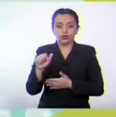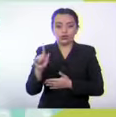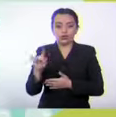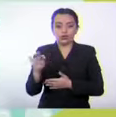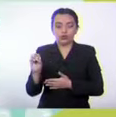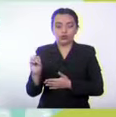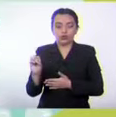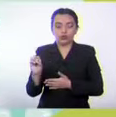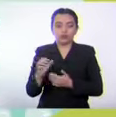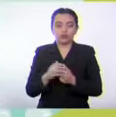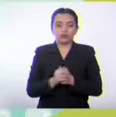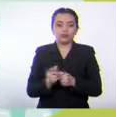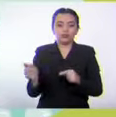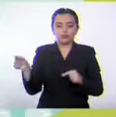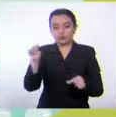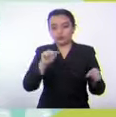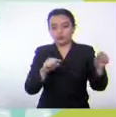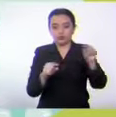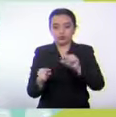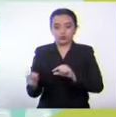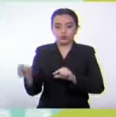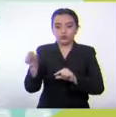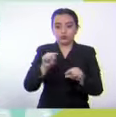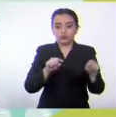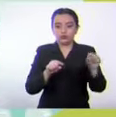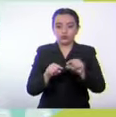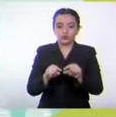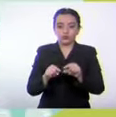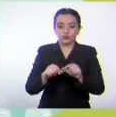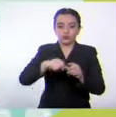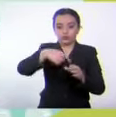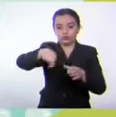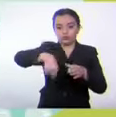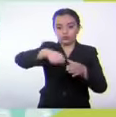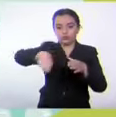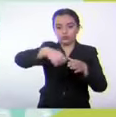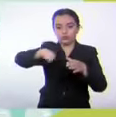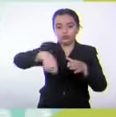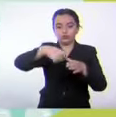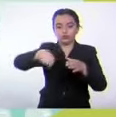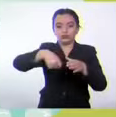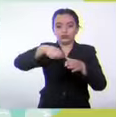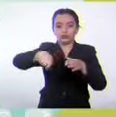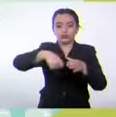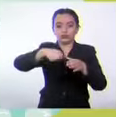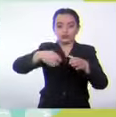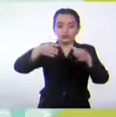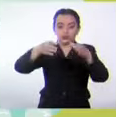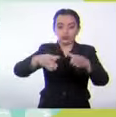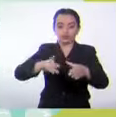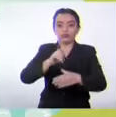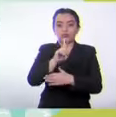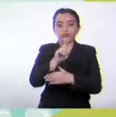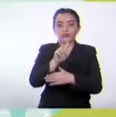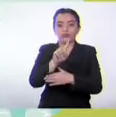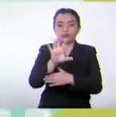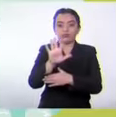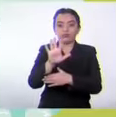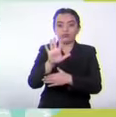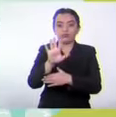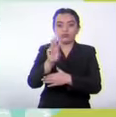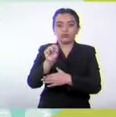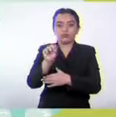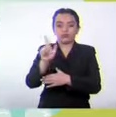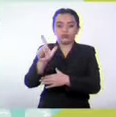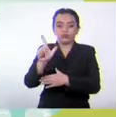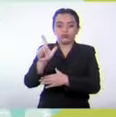Obtener los gramos de cloruro de magnesio necesarios para preparar 125 mililitros de